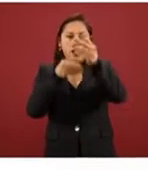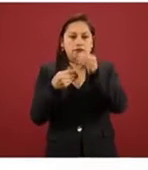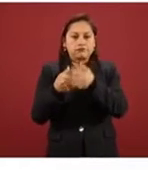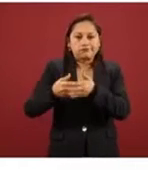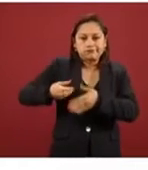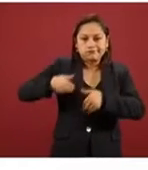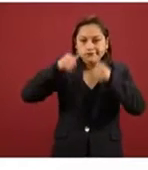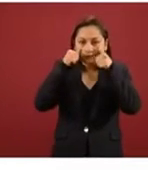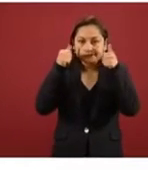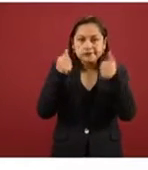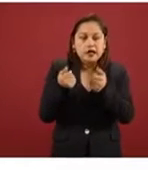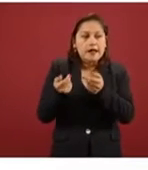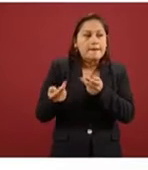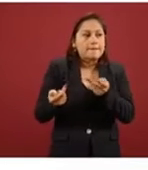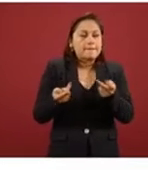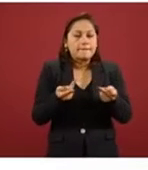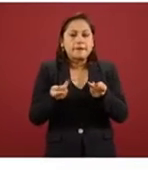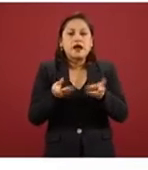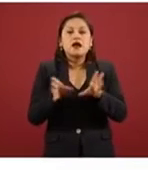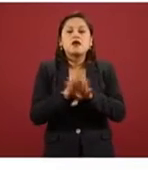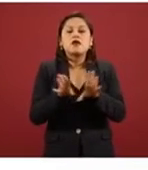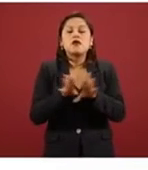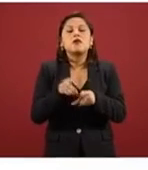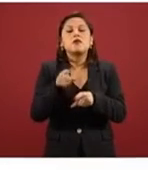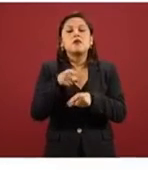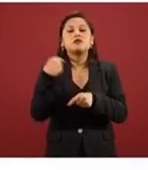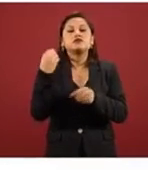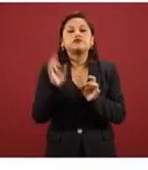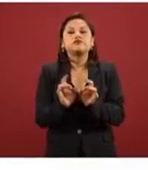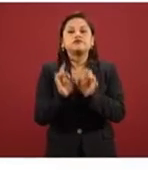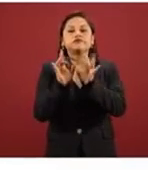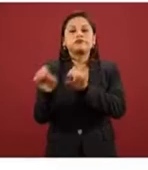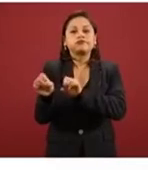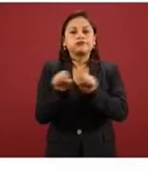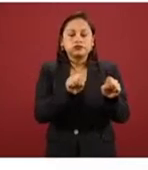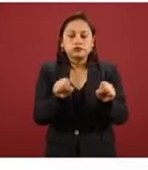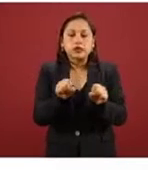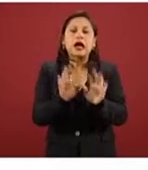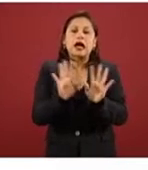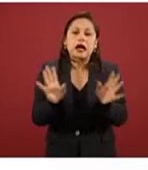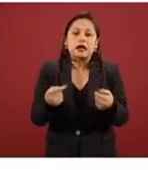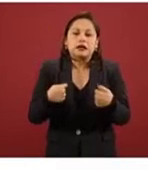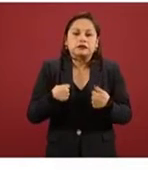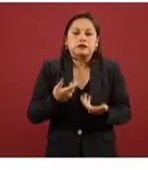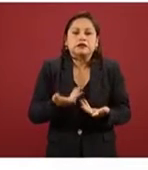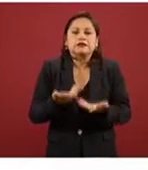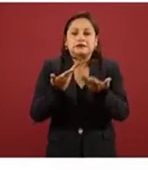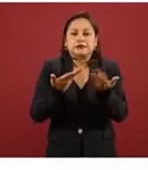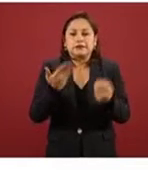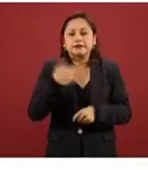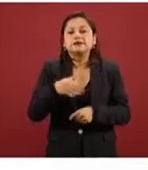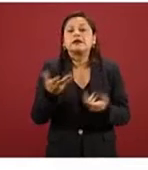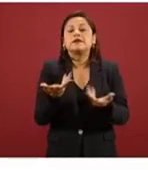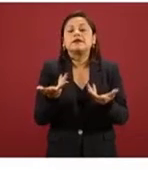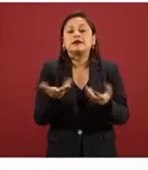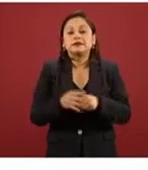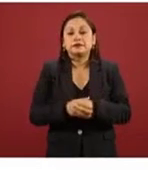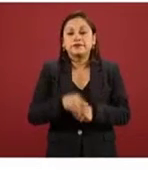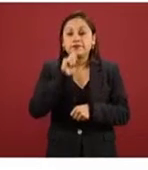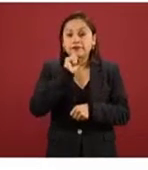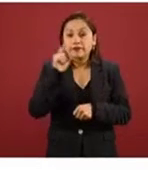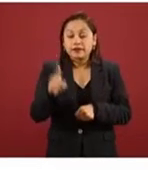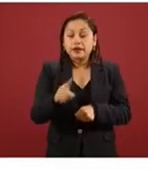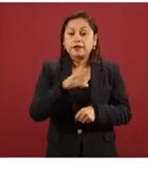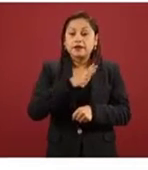con respecto a un riesgo muy importante que es la sismicidad en nuestro país. Tenemos una plataforma digital que es el